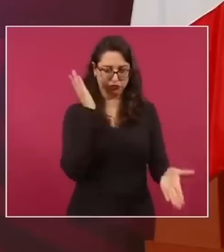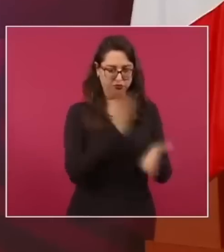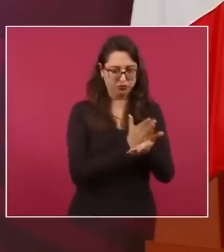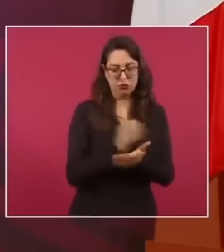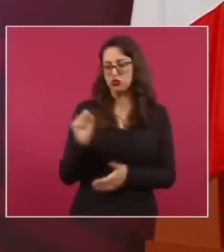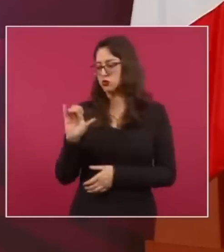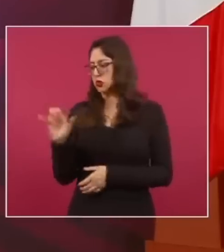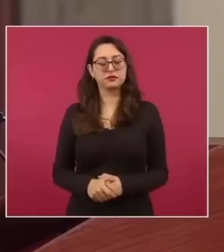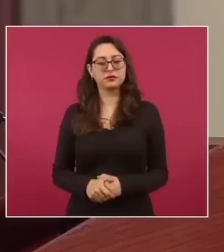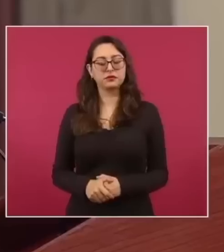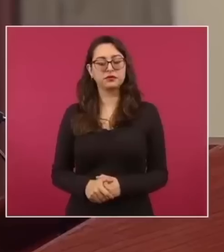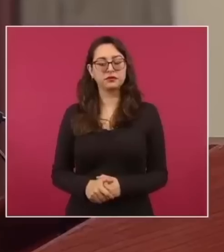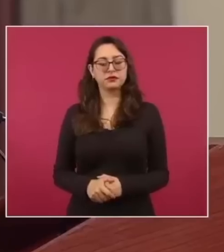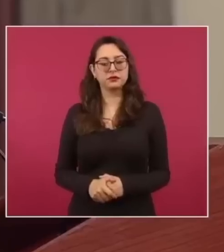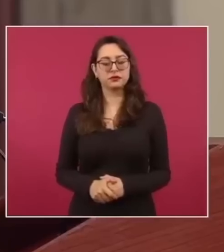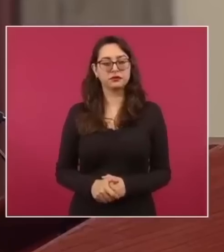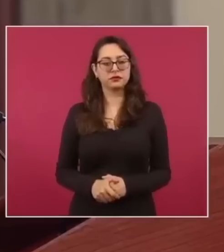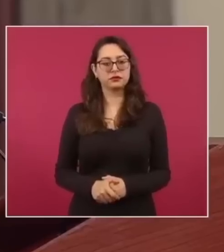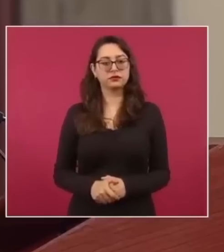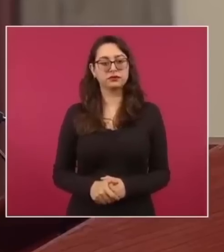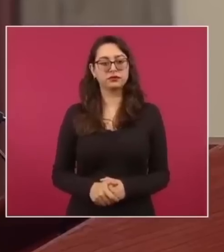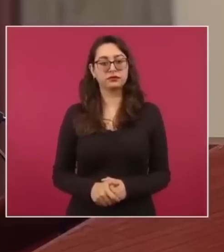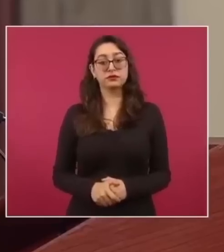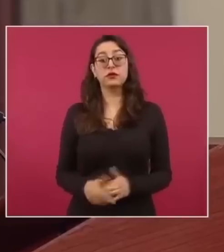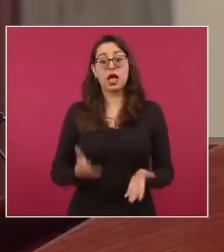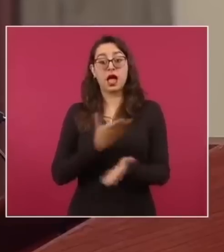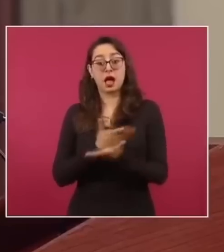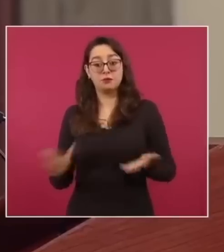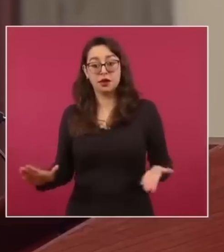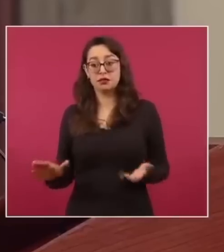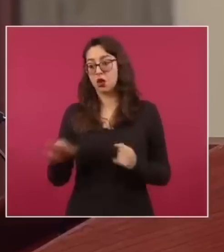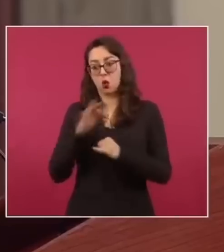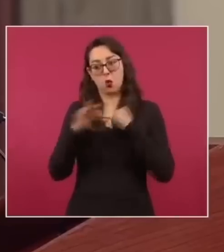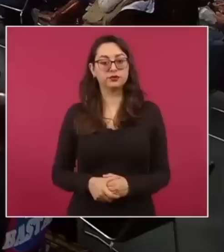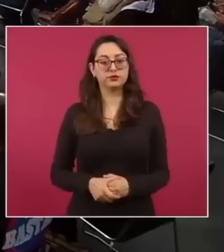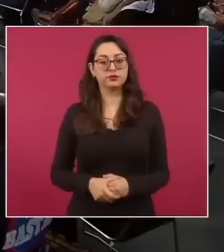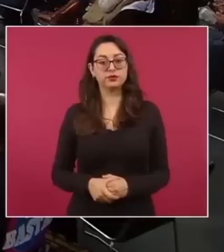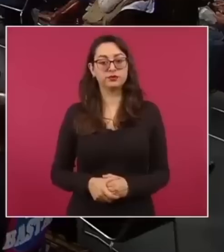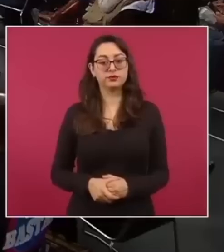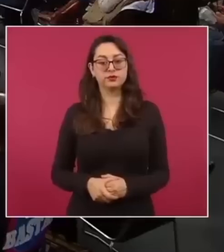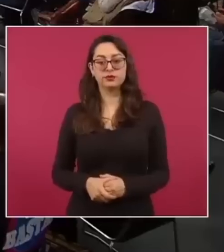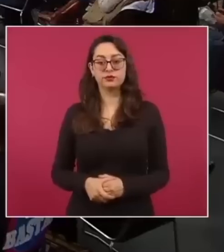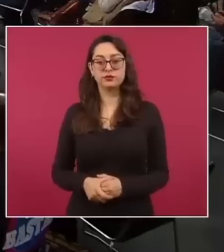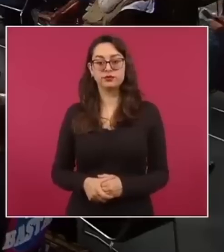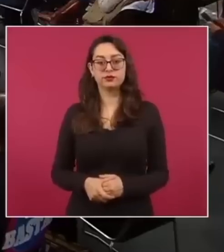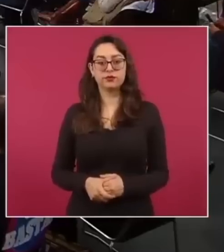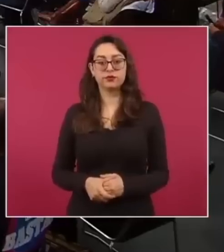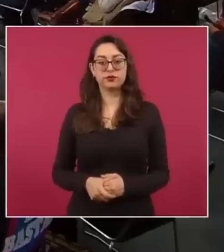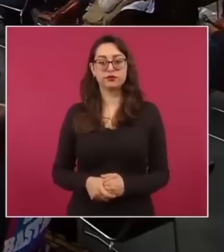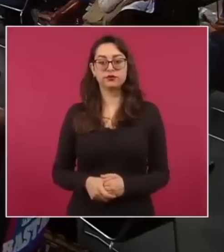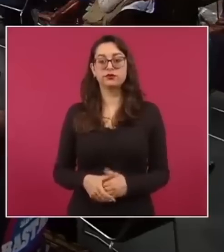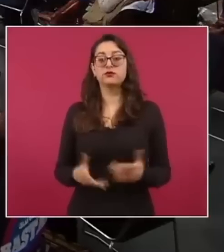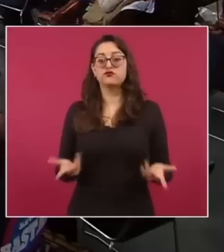manteniendo. Aparte una liquidación o un haber de retiro, se les permite quedarse con